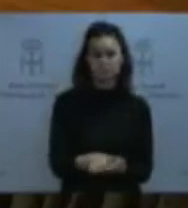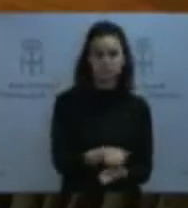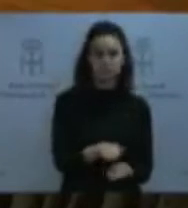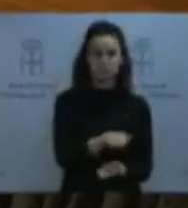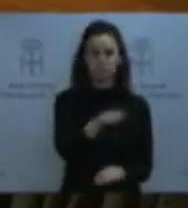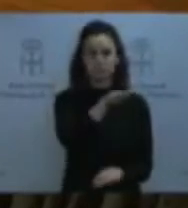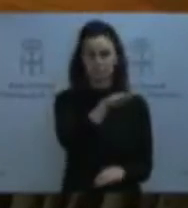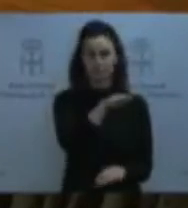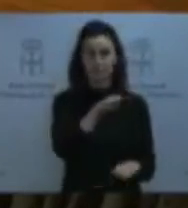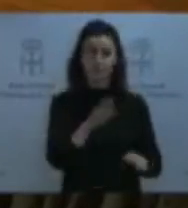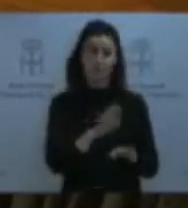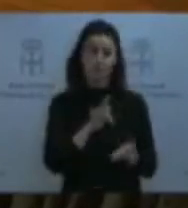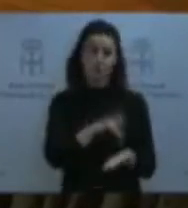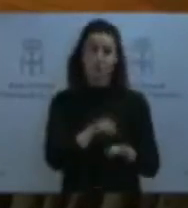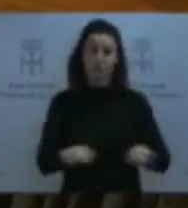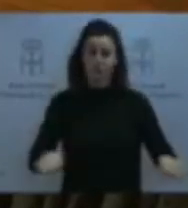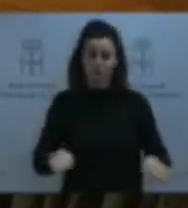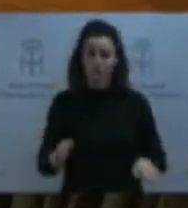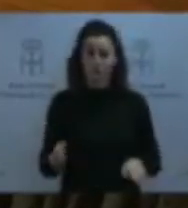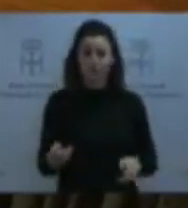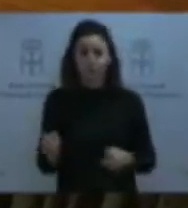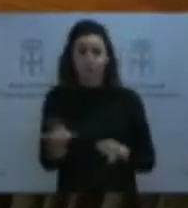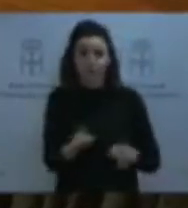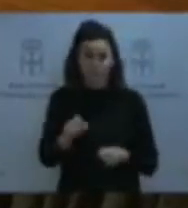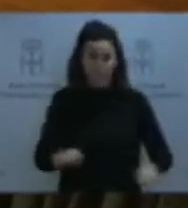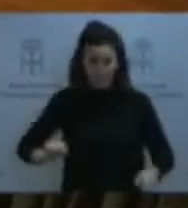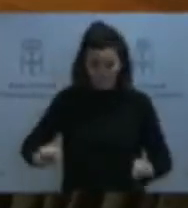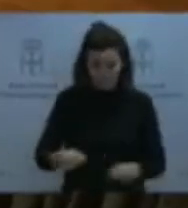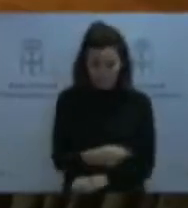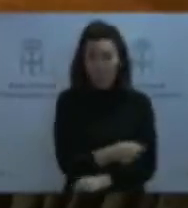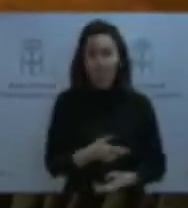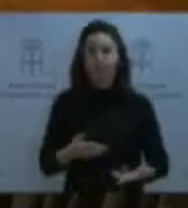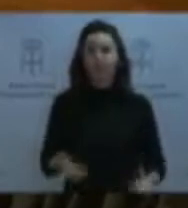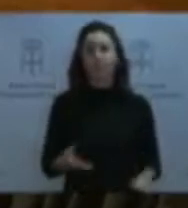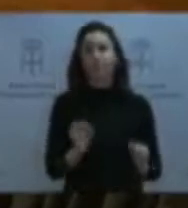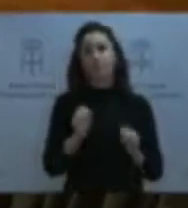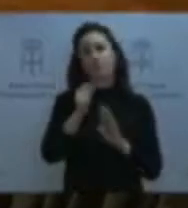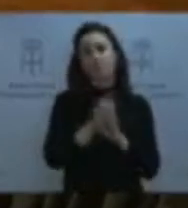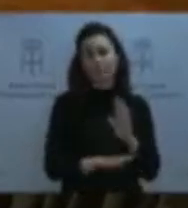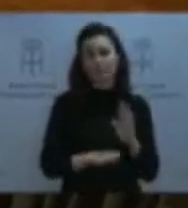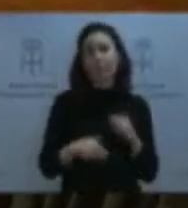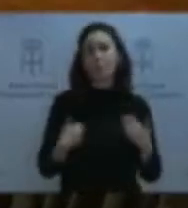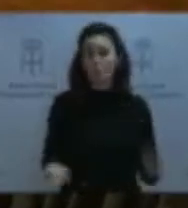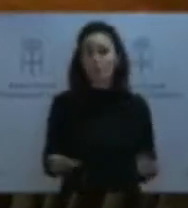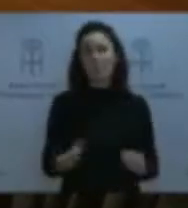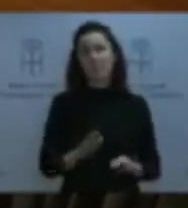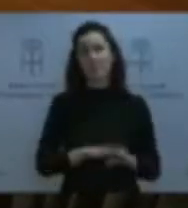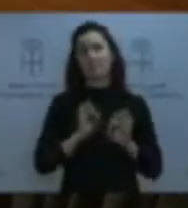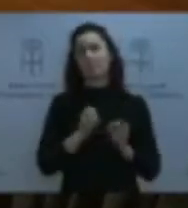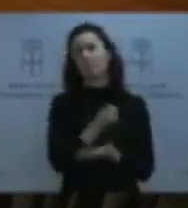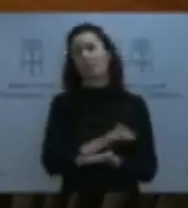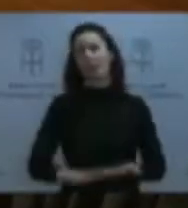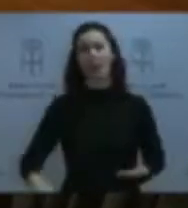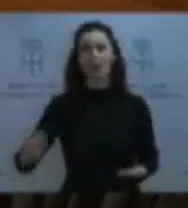Que estas familias quieren saber qué medidas va a tomar y quieren garantías. Y también les gustaría saber si